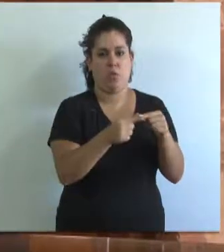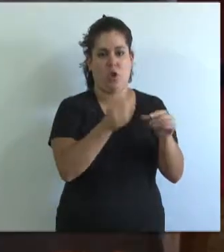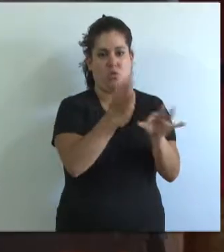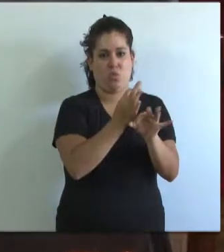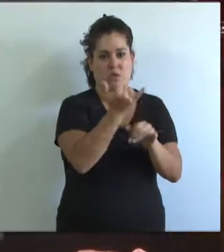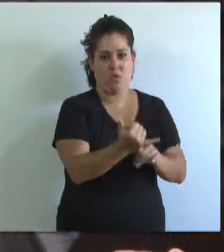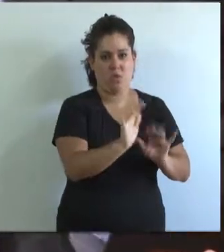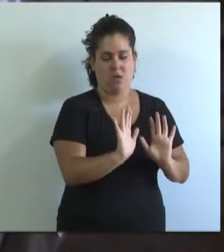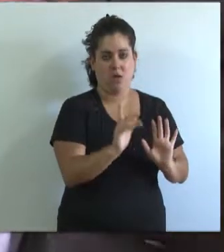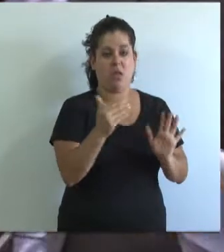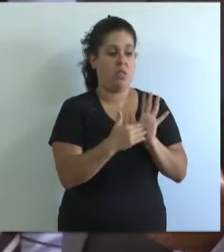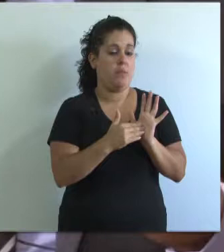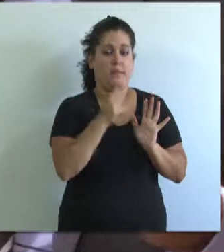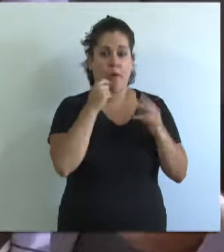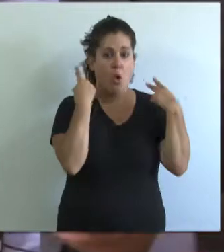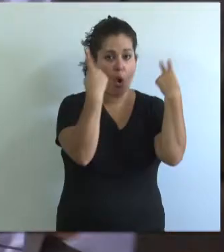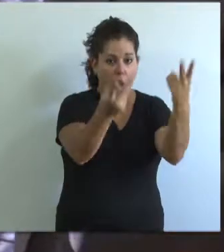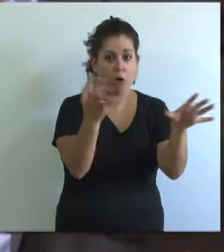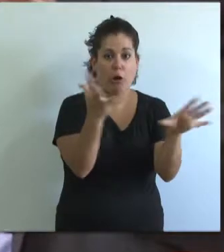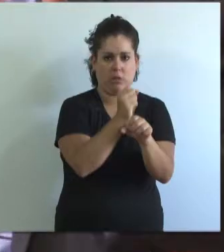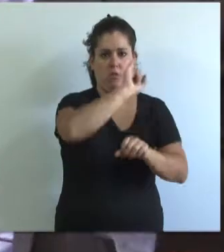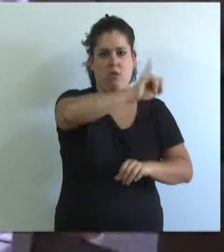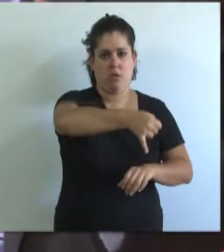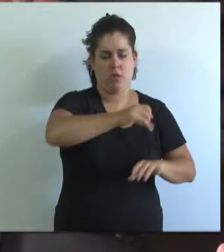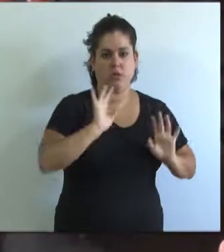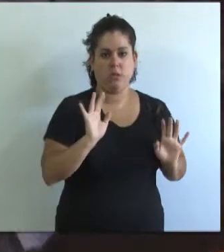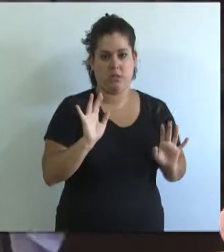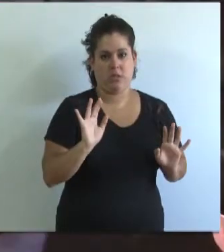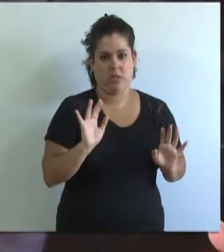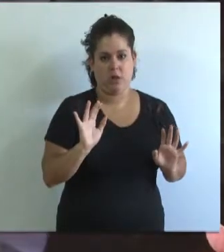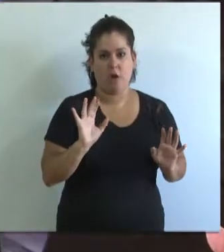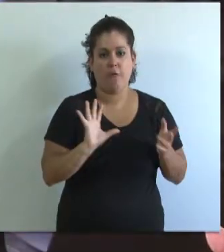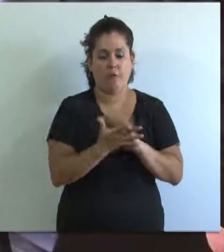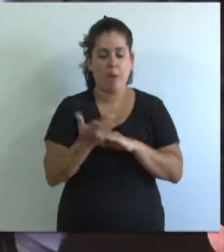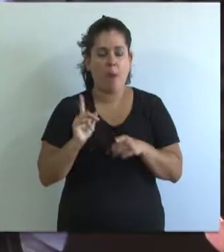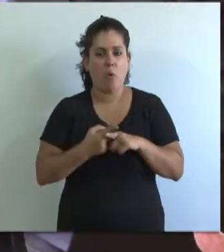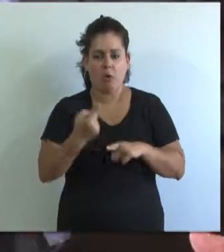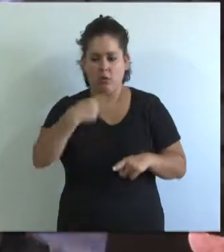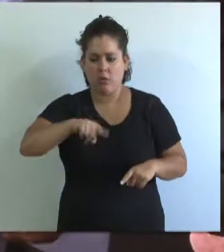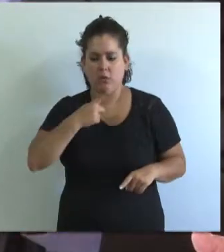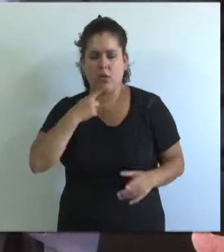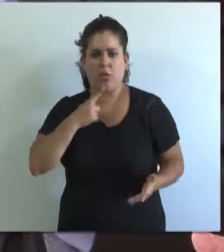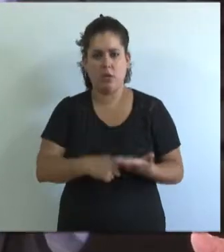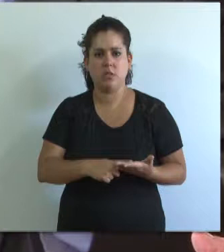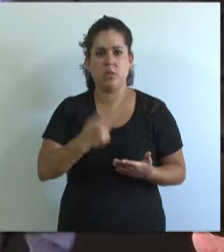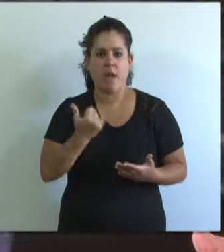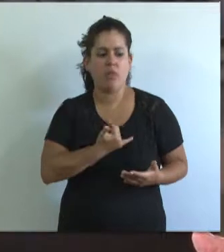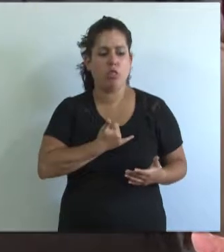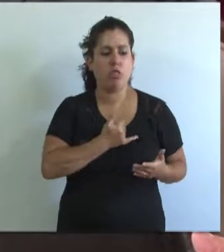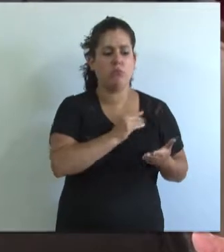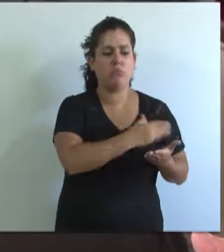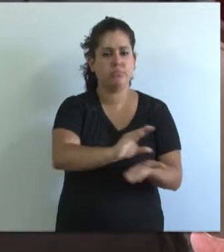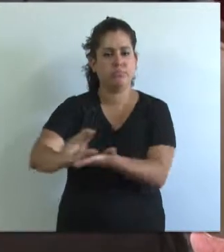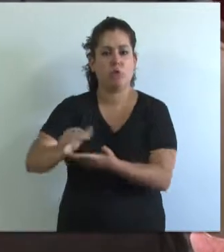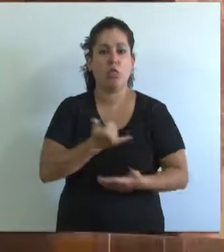Va direccionada justamente al que viaja en colectivo, y de verdad que la propia política define a los sectores a